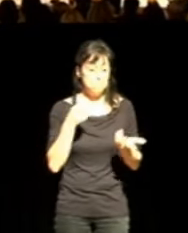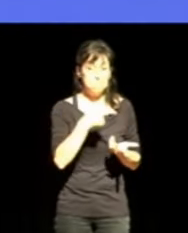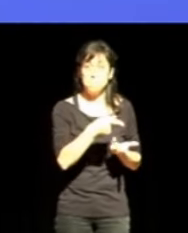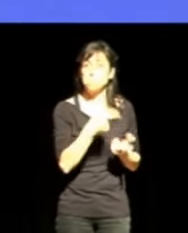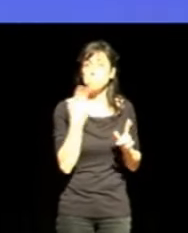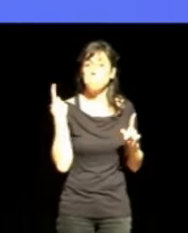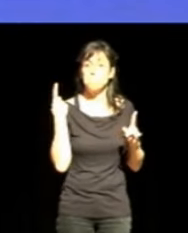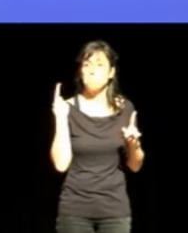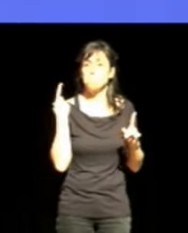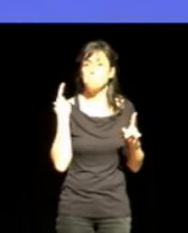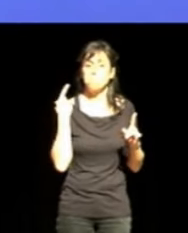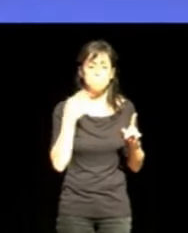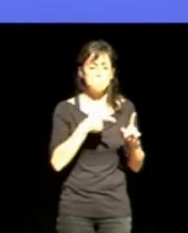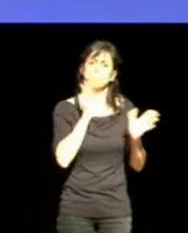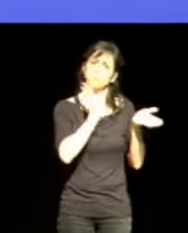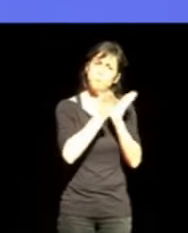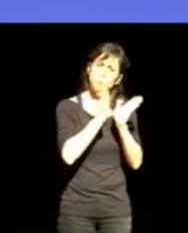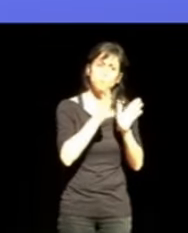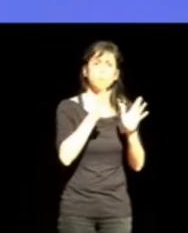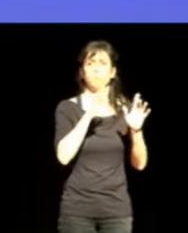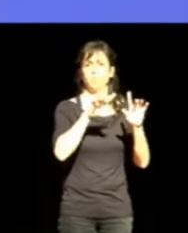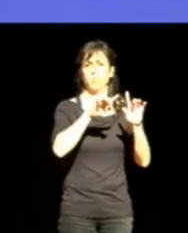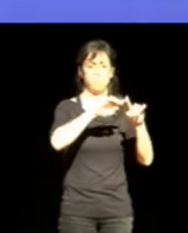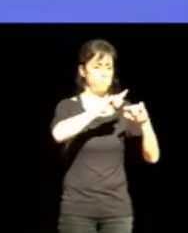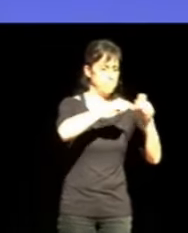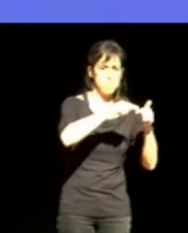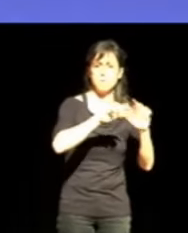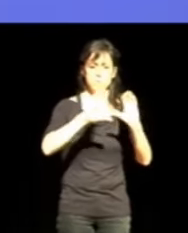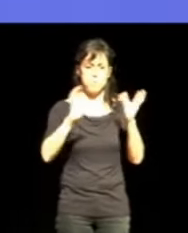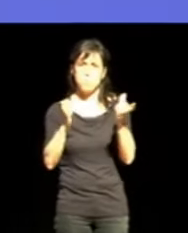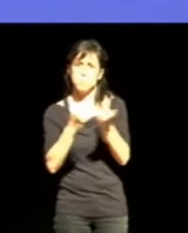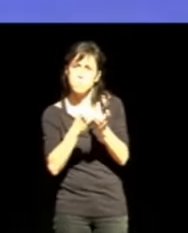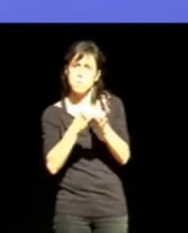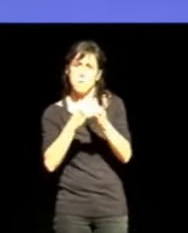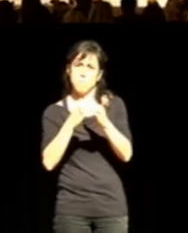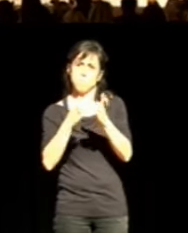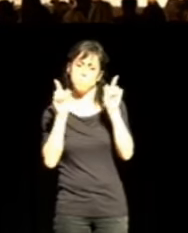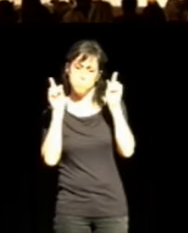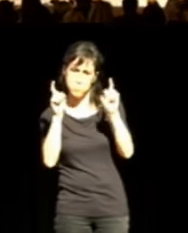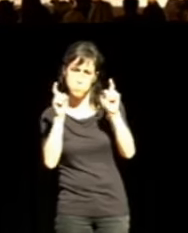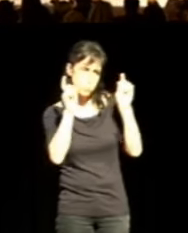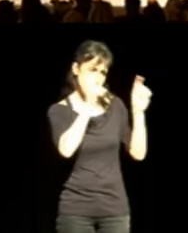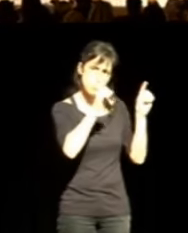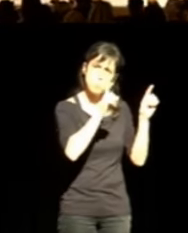con la familia, con la comunidad, para la inclusión social.